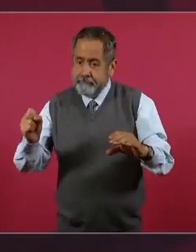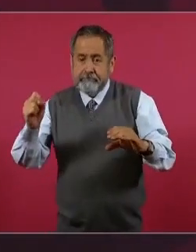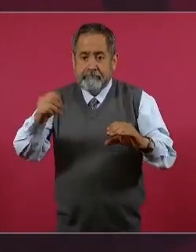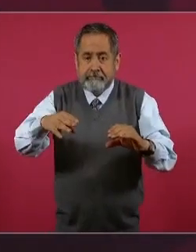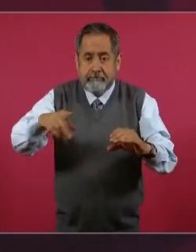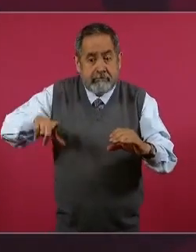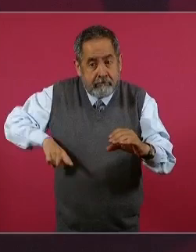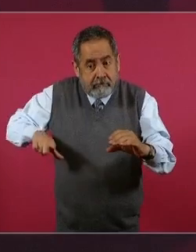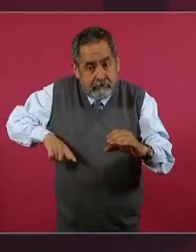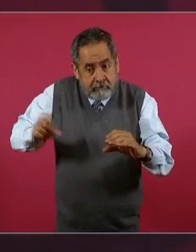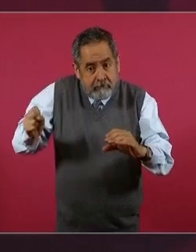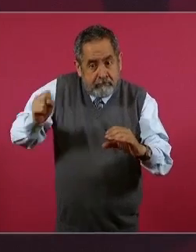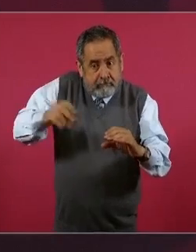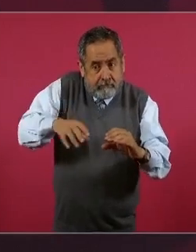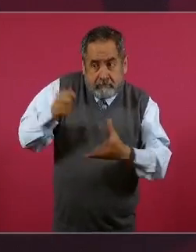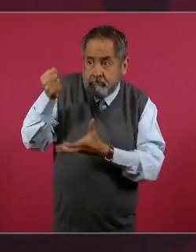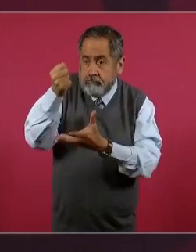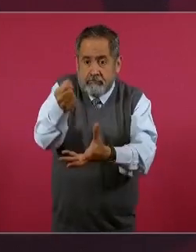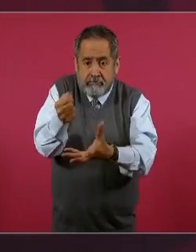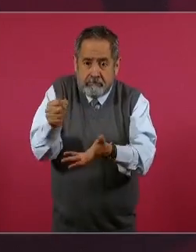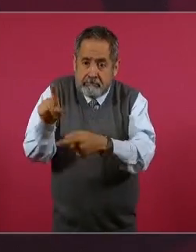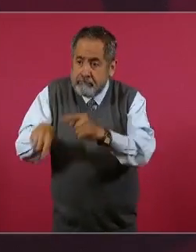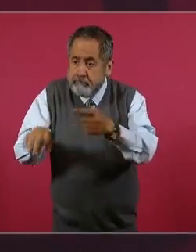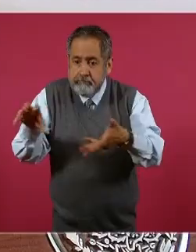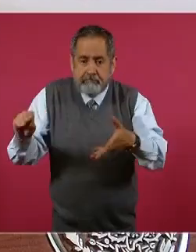aportado por el presupuesto público.